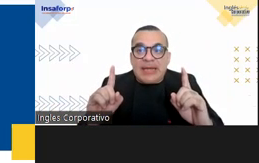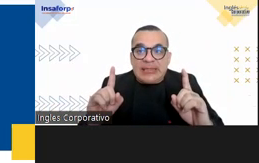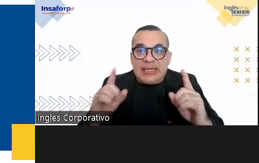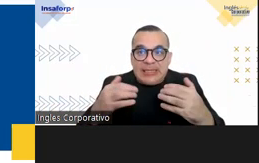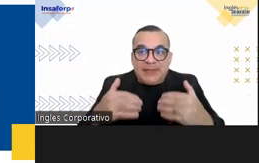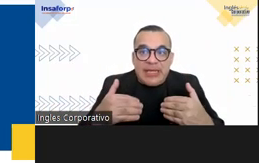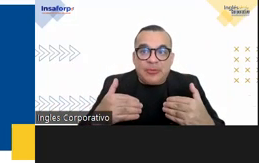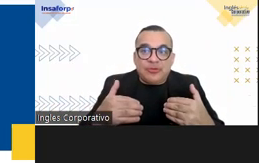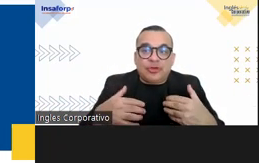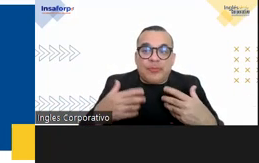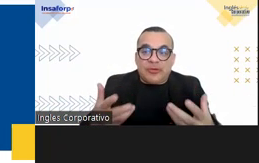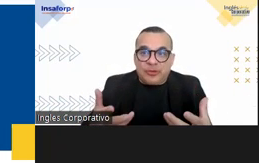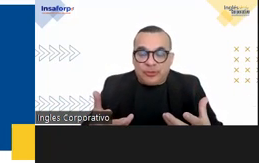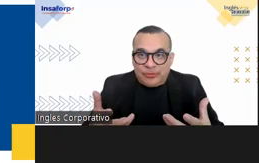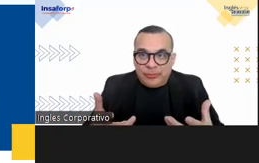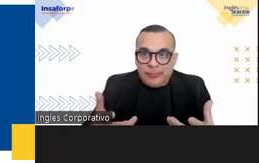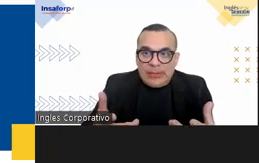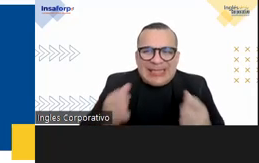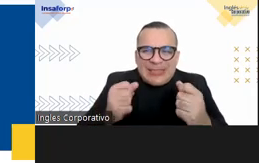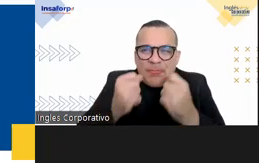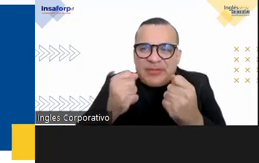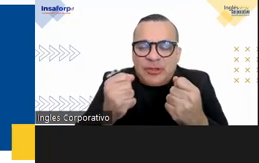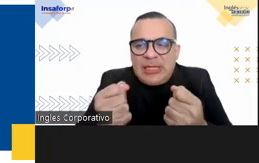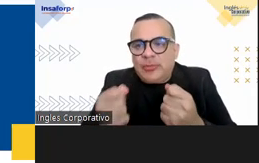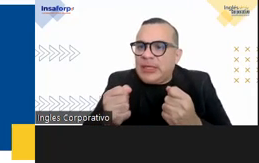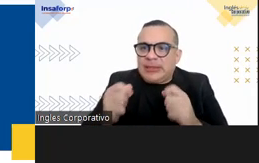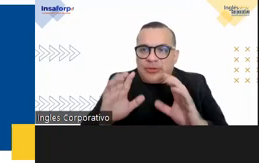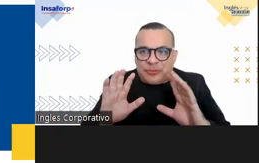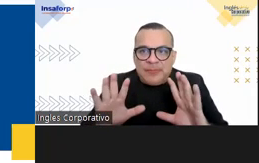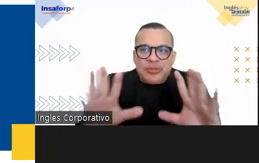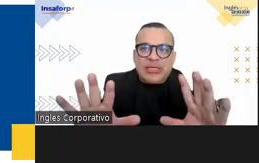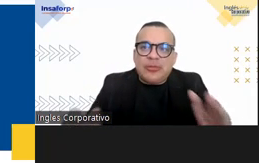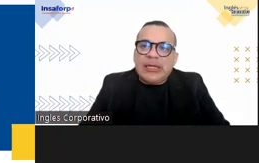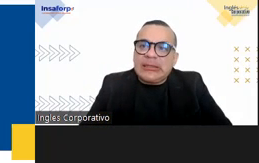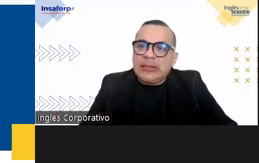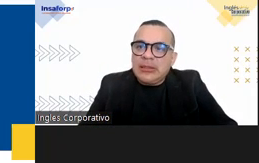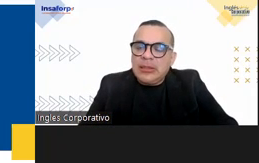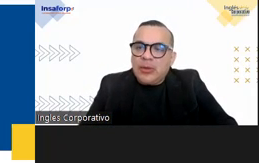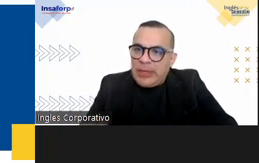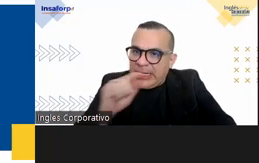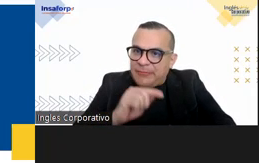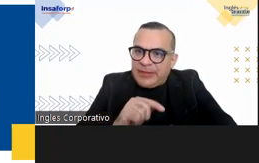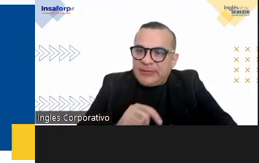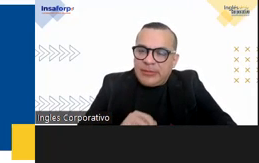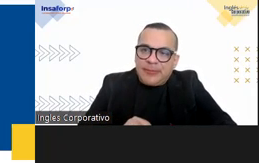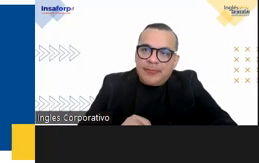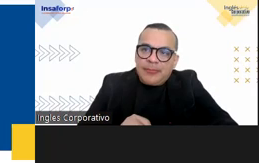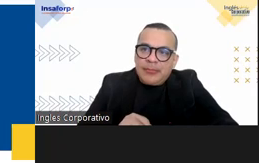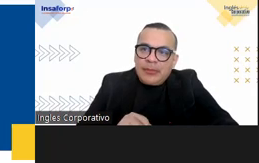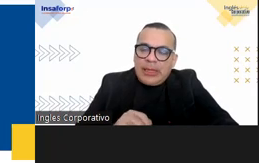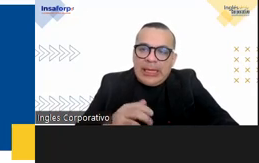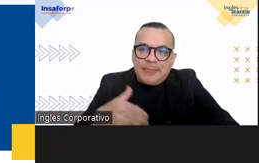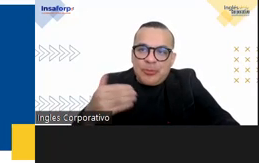las variantes que deberíamos tomar nosotros. Es que estoy presionando a mi gente. No, estoy impulsando a mi gente. ¿Cuál es la diferencia,